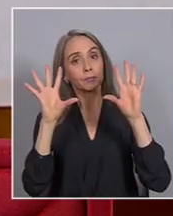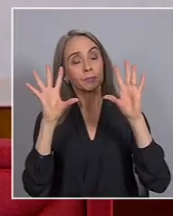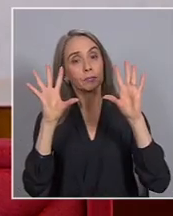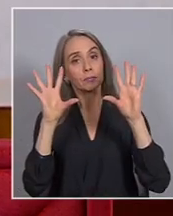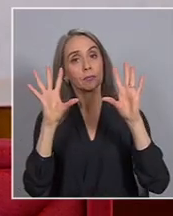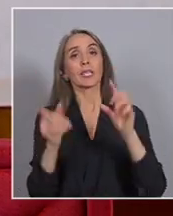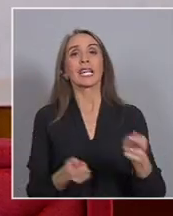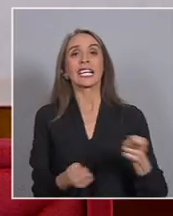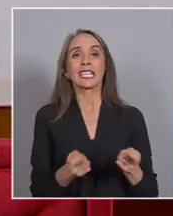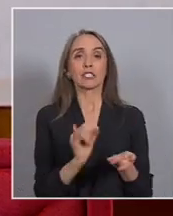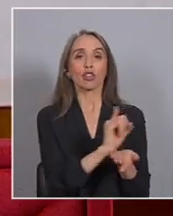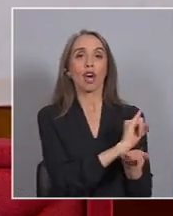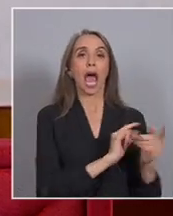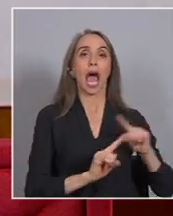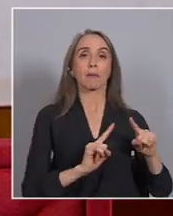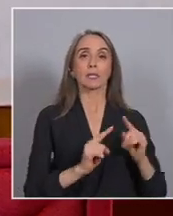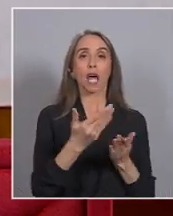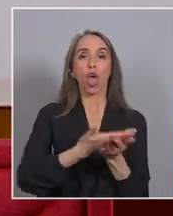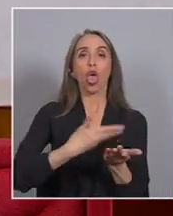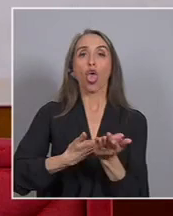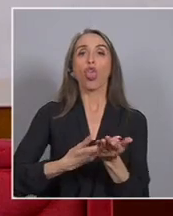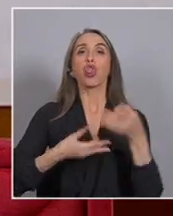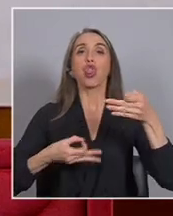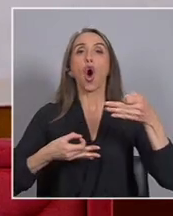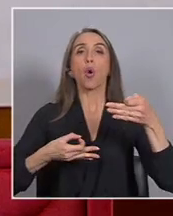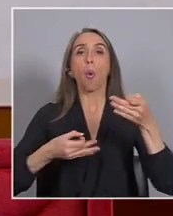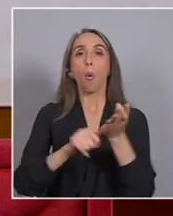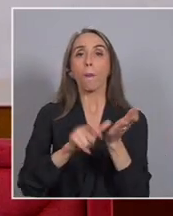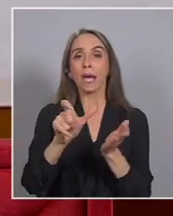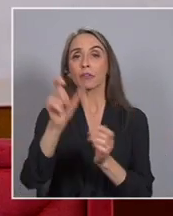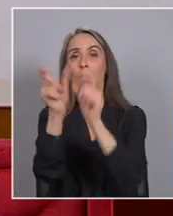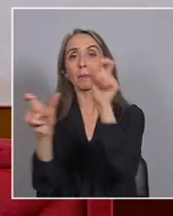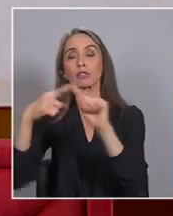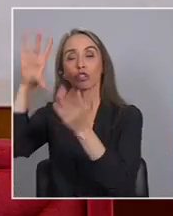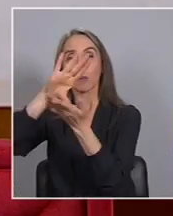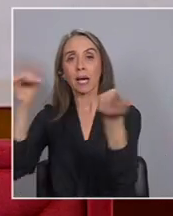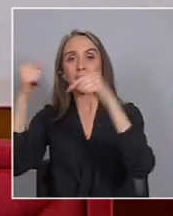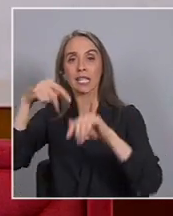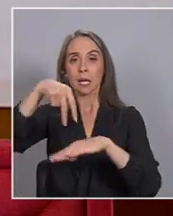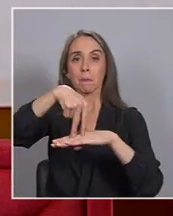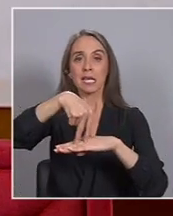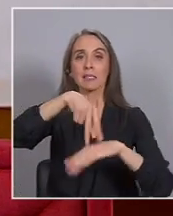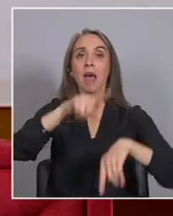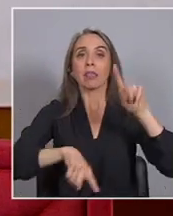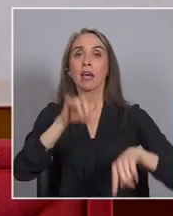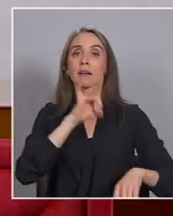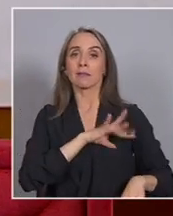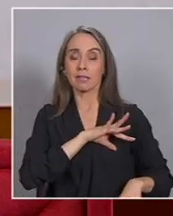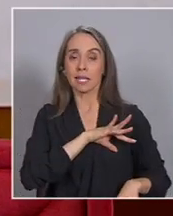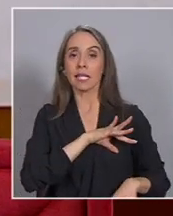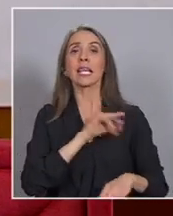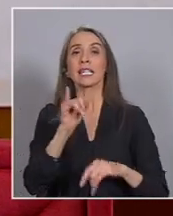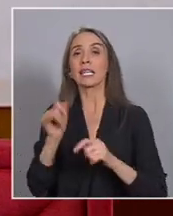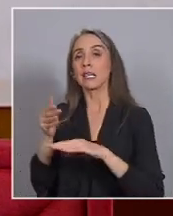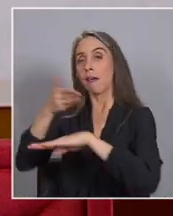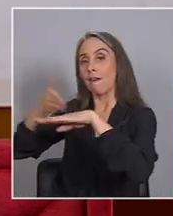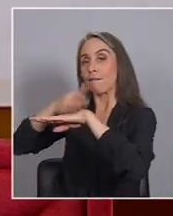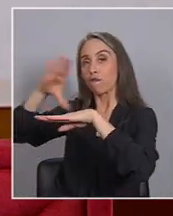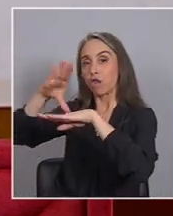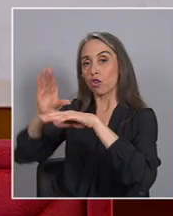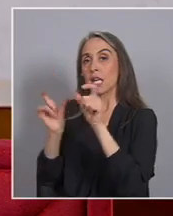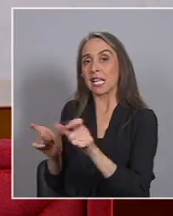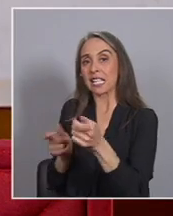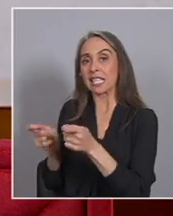de gestión administrativa y documentación de la población extranjera en el territorio nacional y además la gestión de las fronteras para la